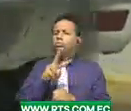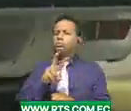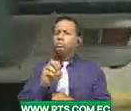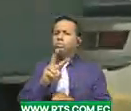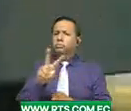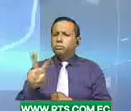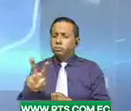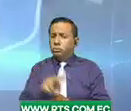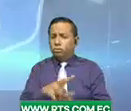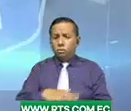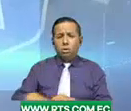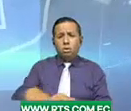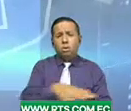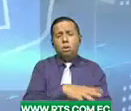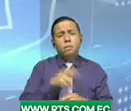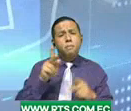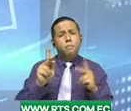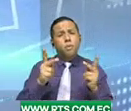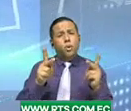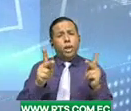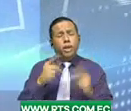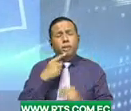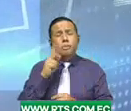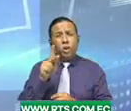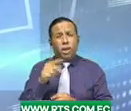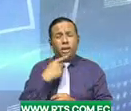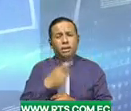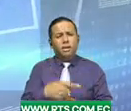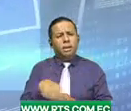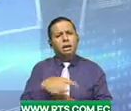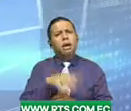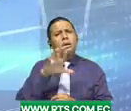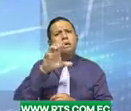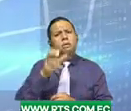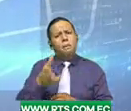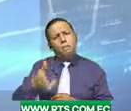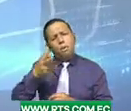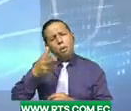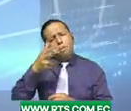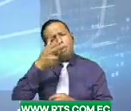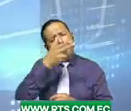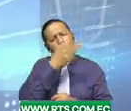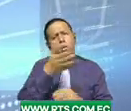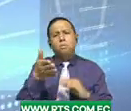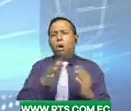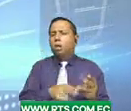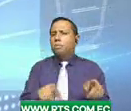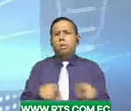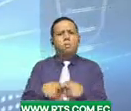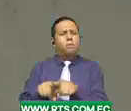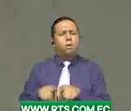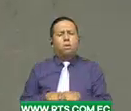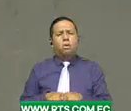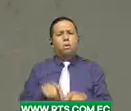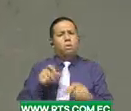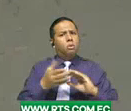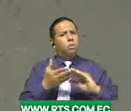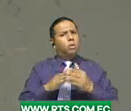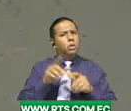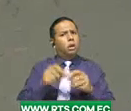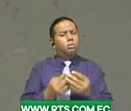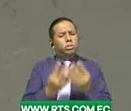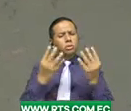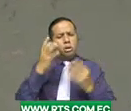distrito Portete se han presentado 15 muertes violentas, todas bajo el estilo sicariato. Todo esto preocupa a la comunidad y a